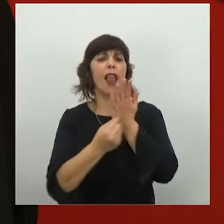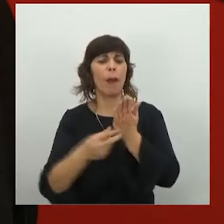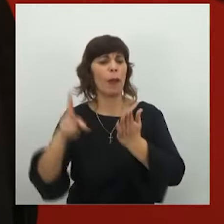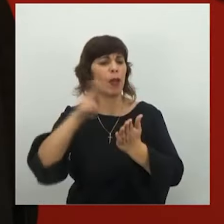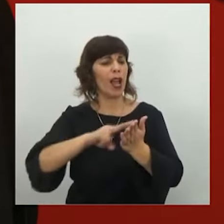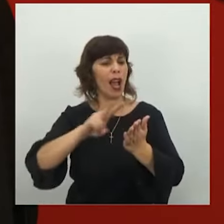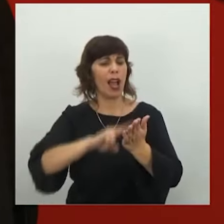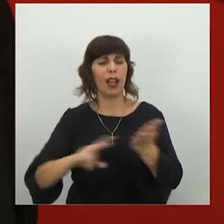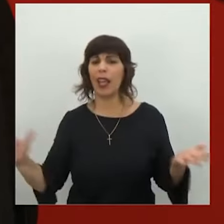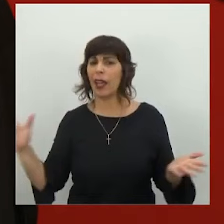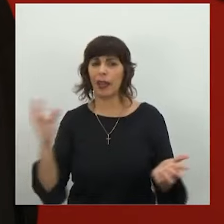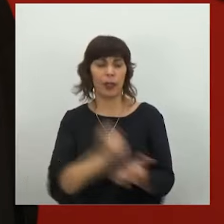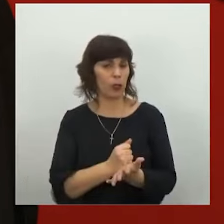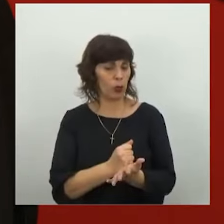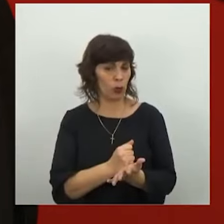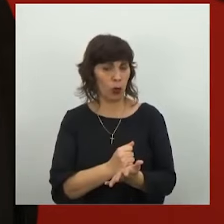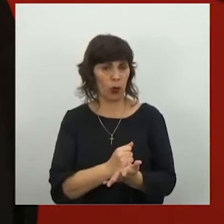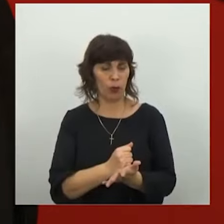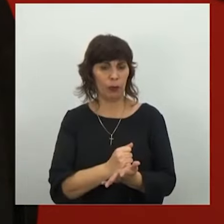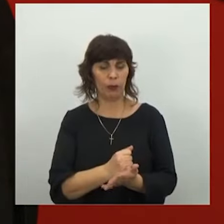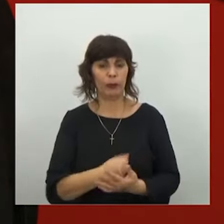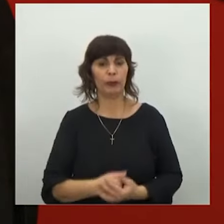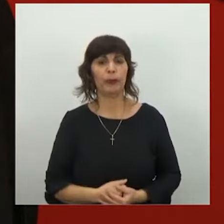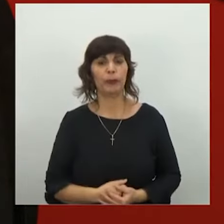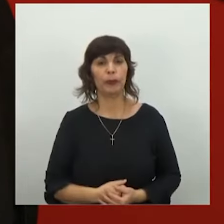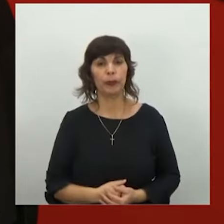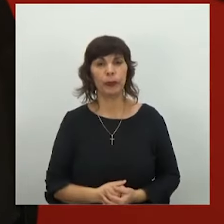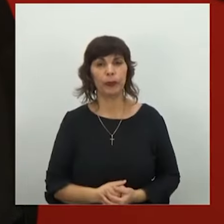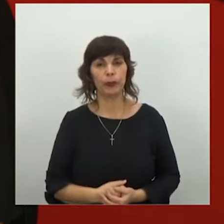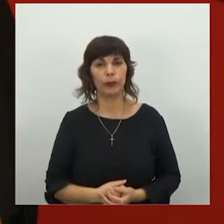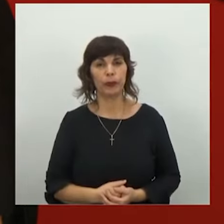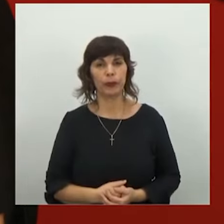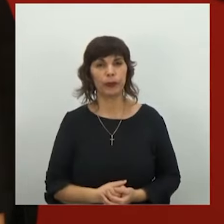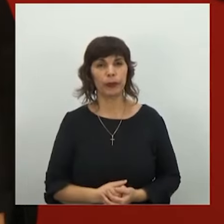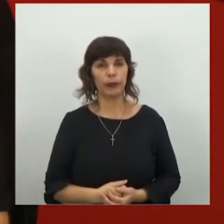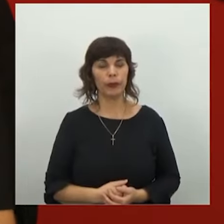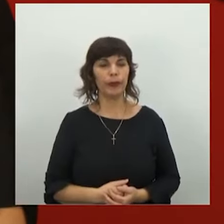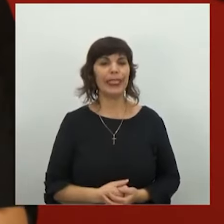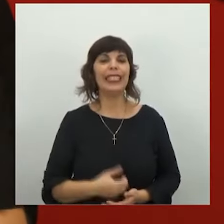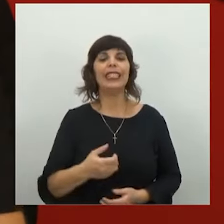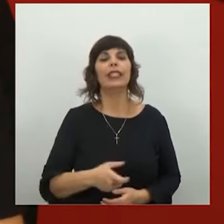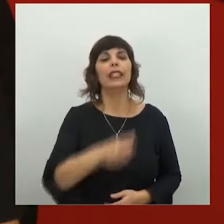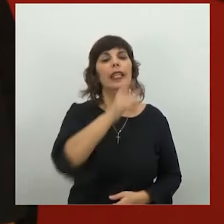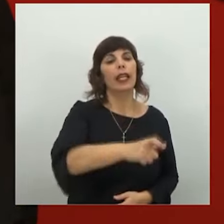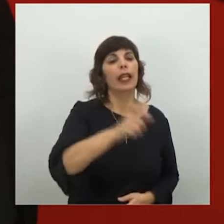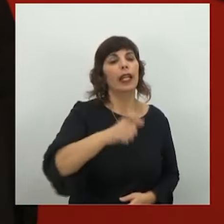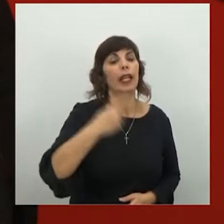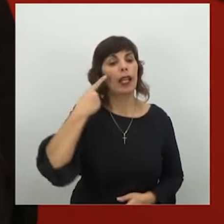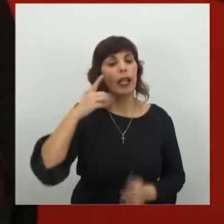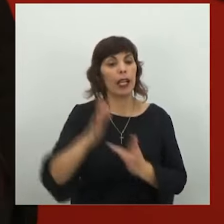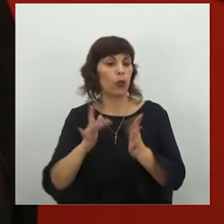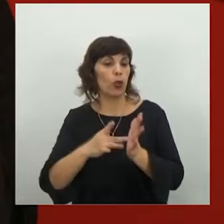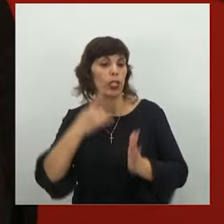completo. Hay que comerlo completo. Y dice la Biblia, el que cree en mí, como dice la